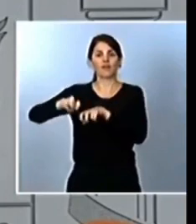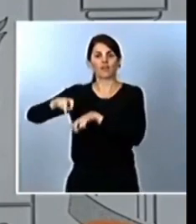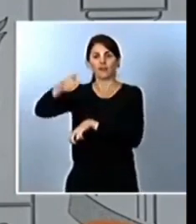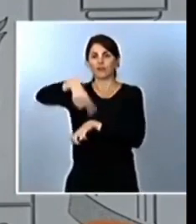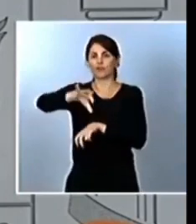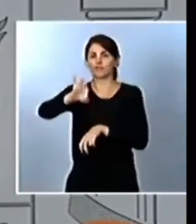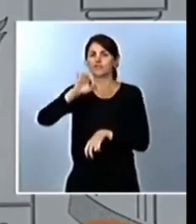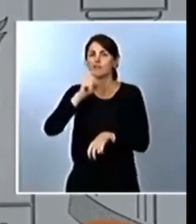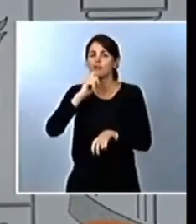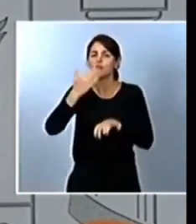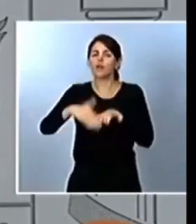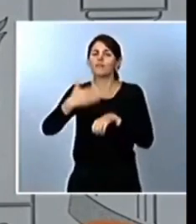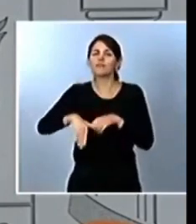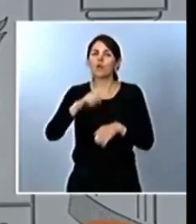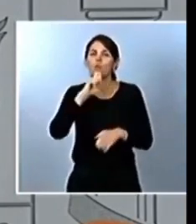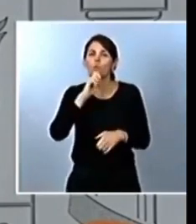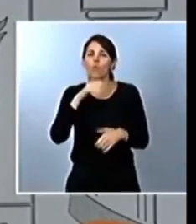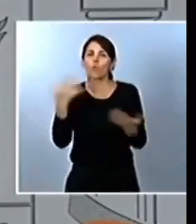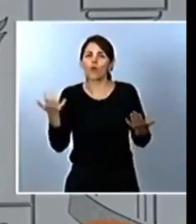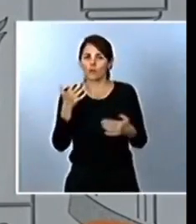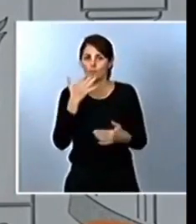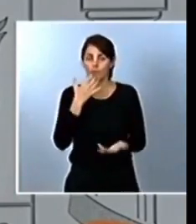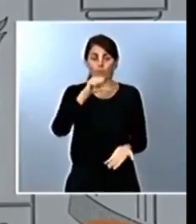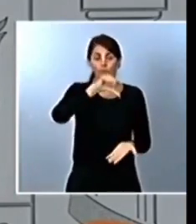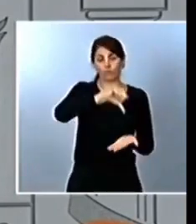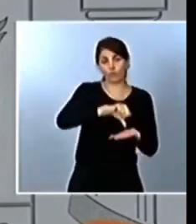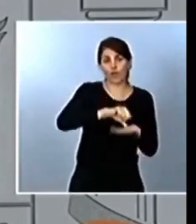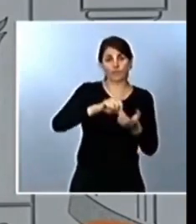distrito o de una provincia o una comunidad.